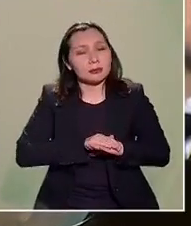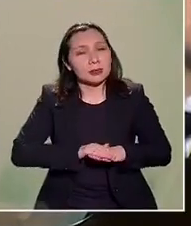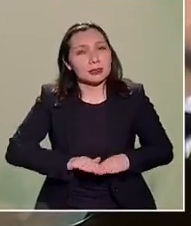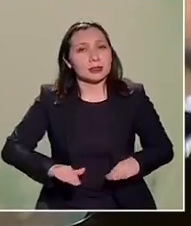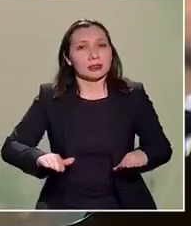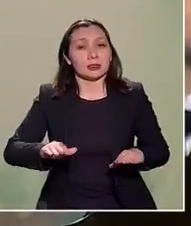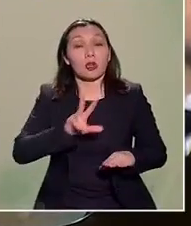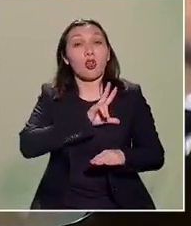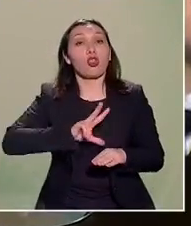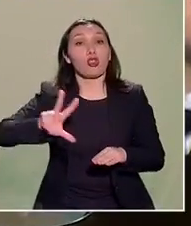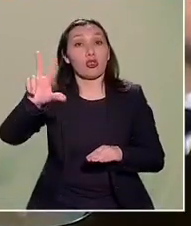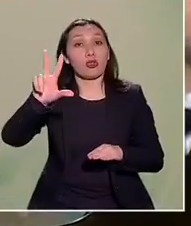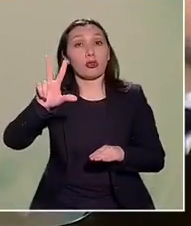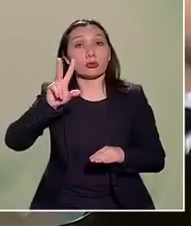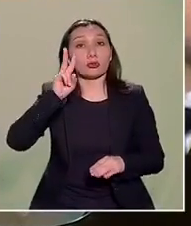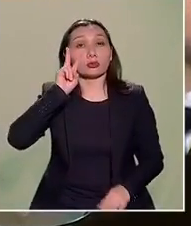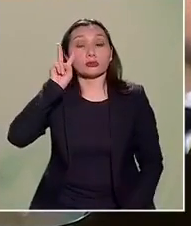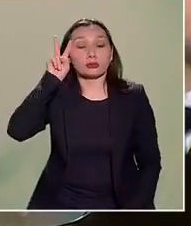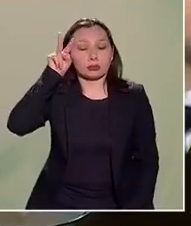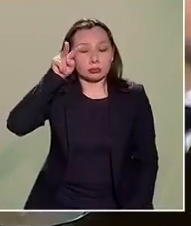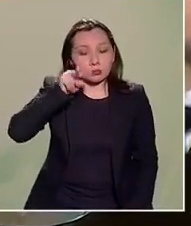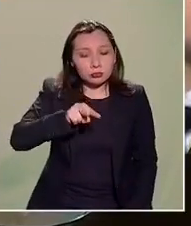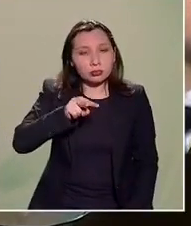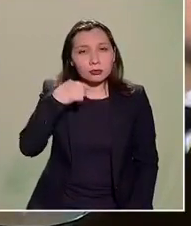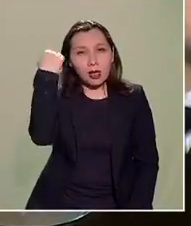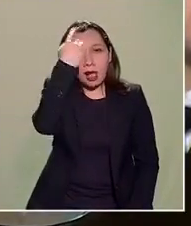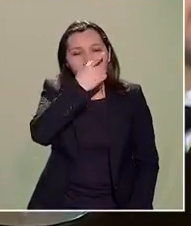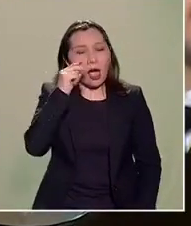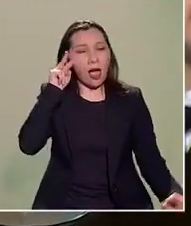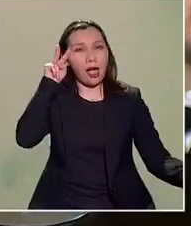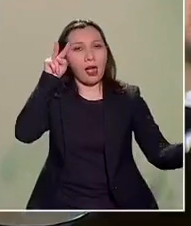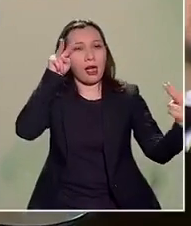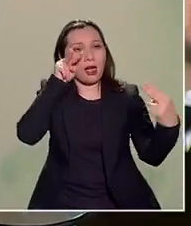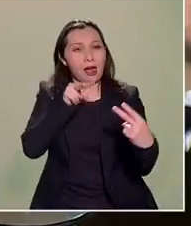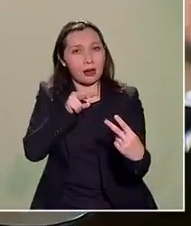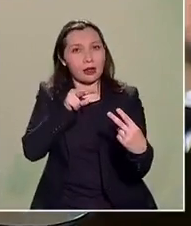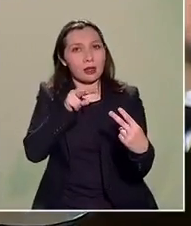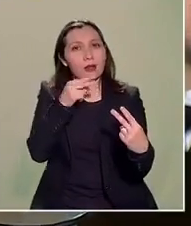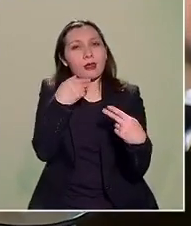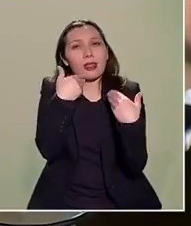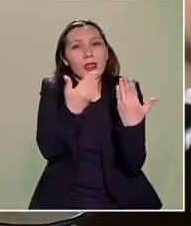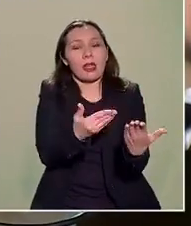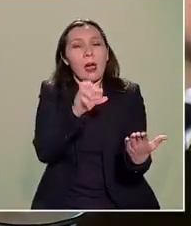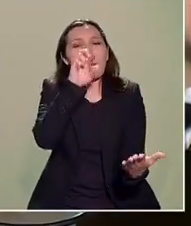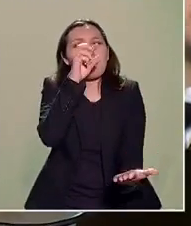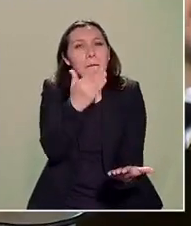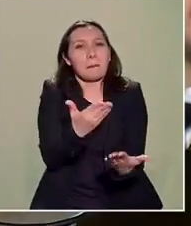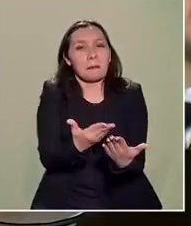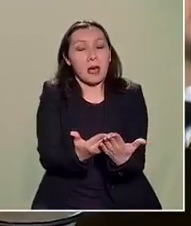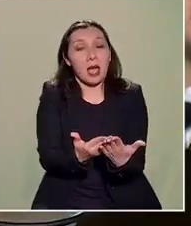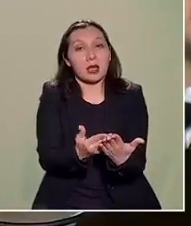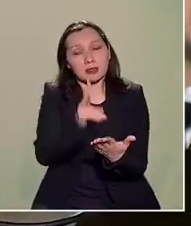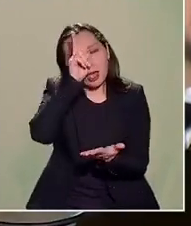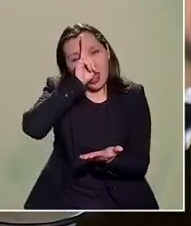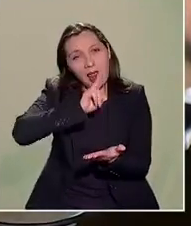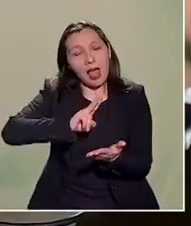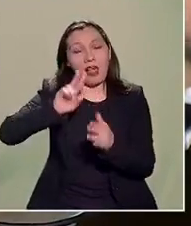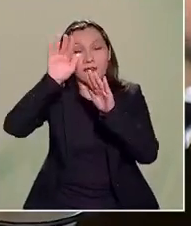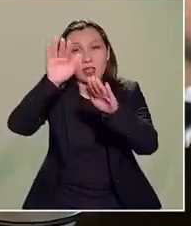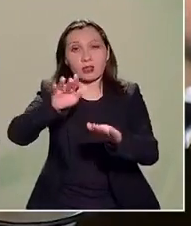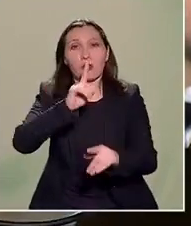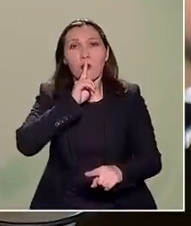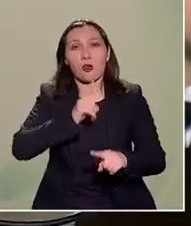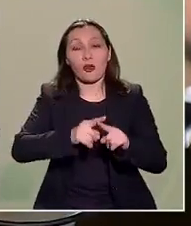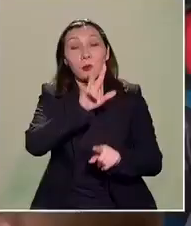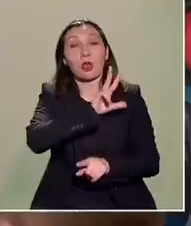dios alce sobre ti su rostro y ponga en ti paz alabado y bendito sea el